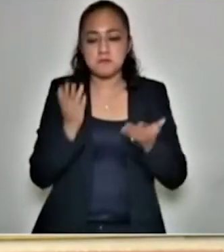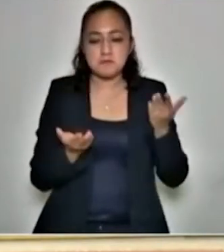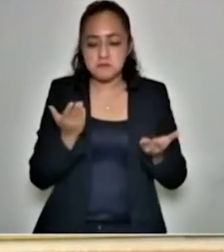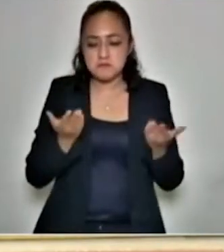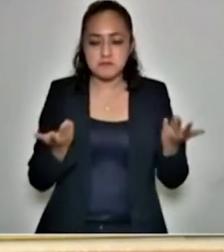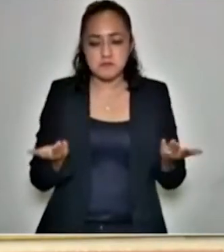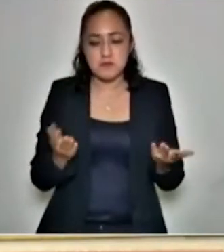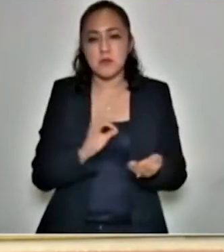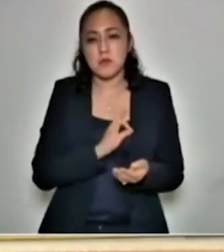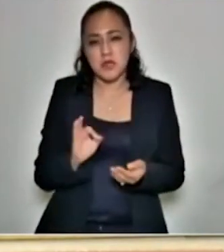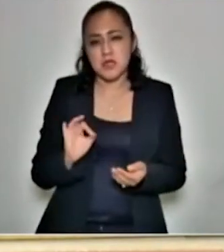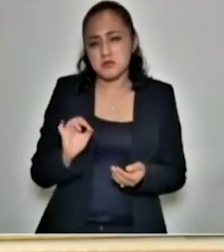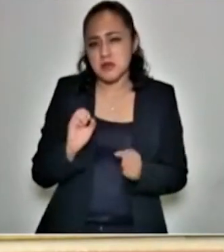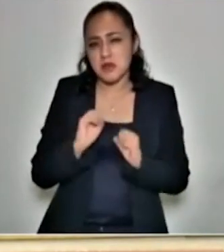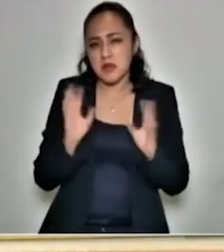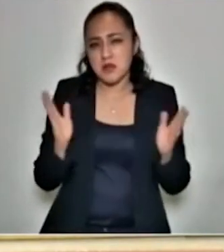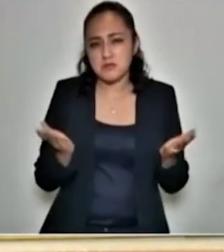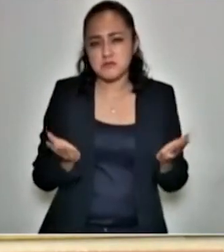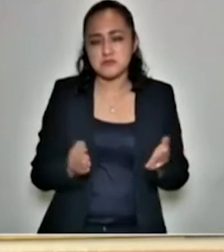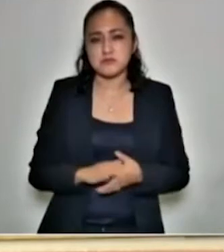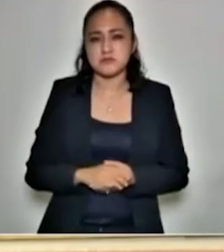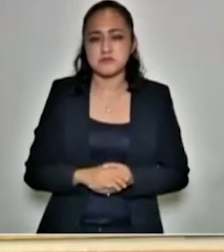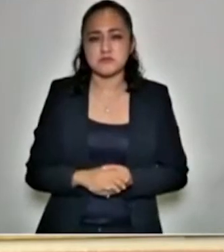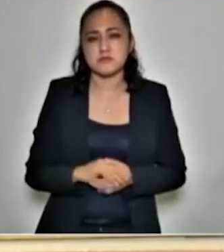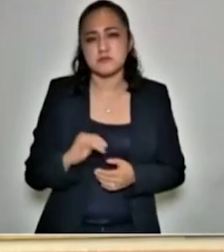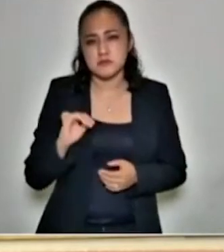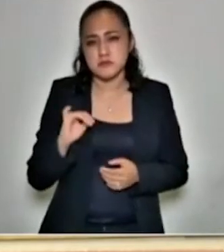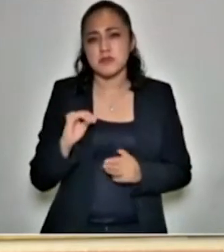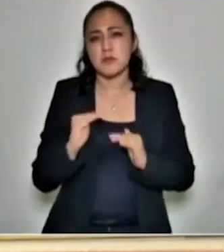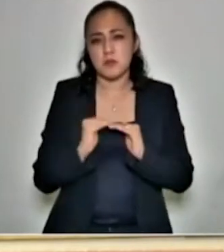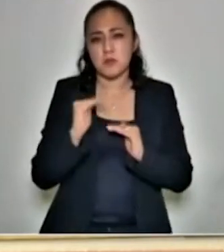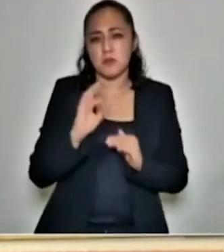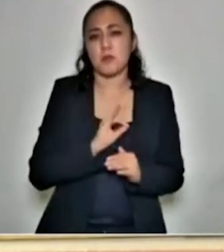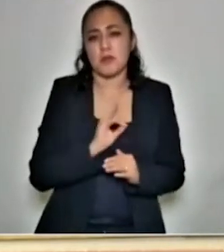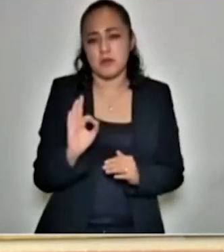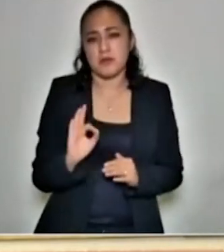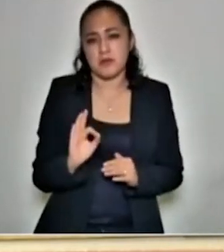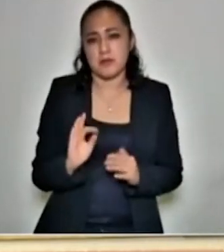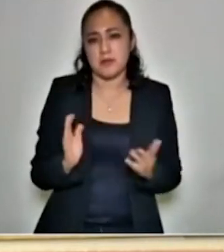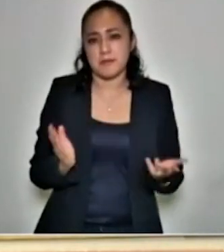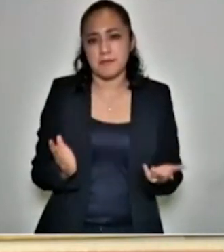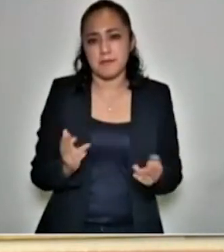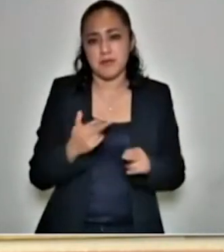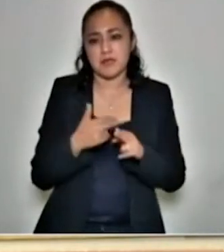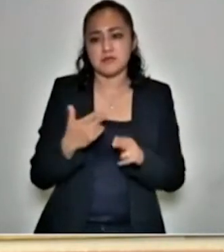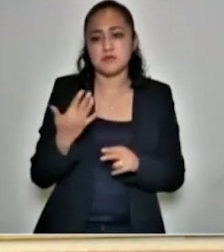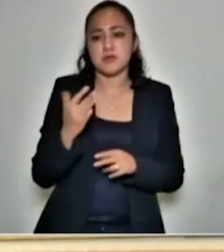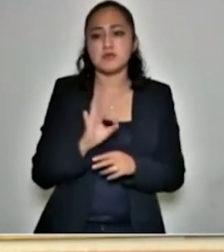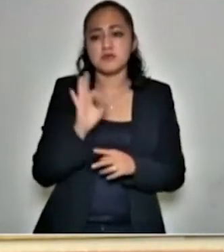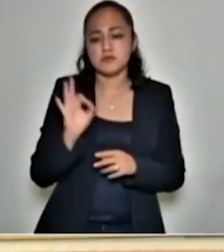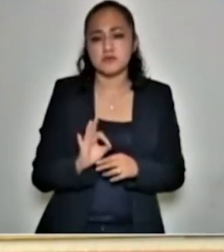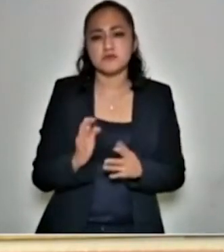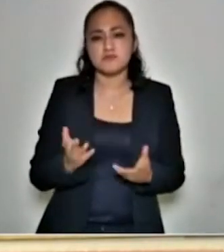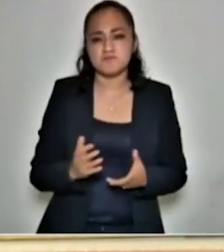claro que es posible si es posible aumentar a 50%